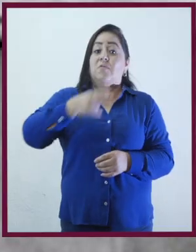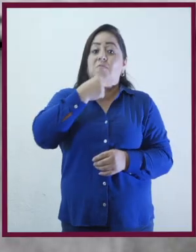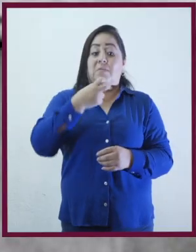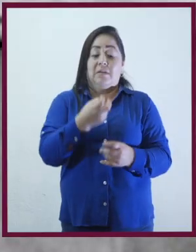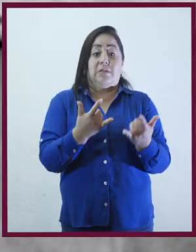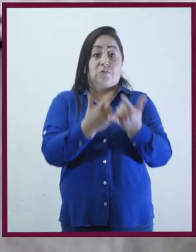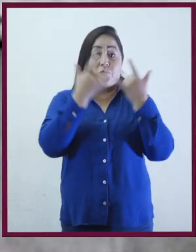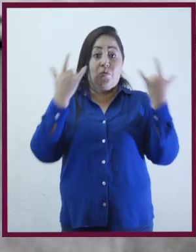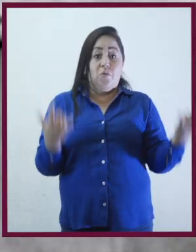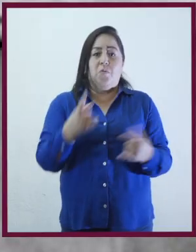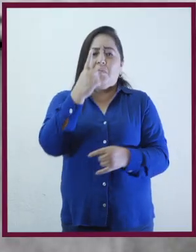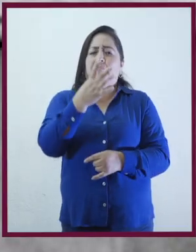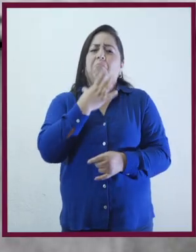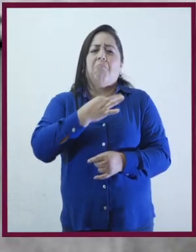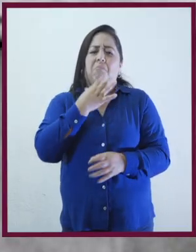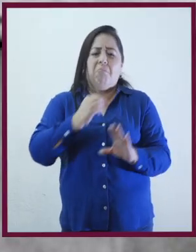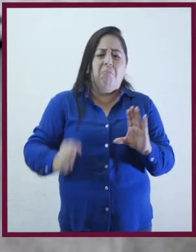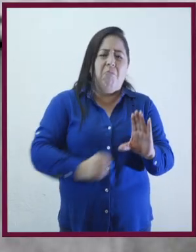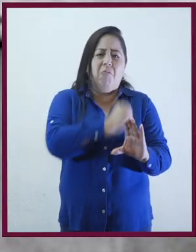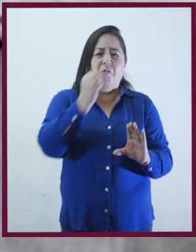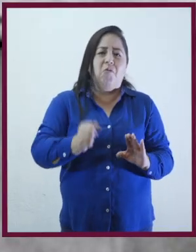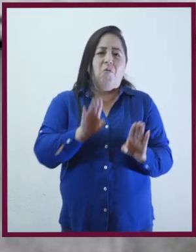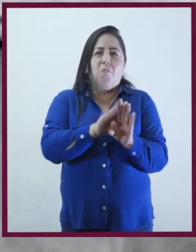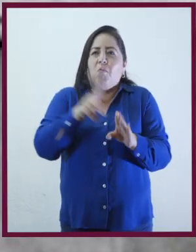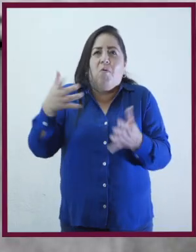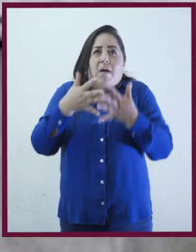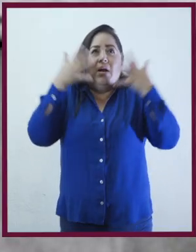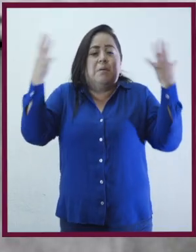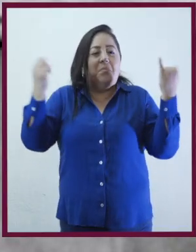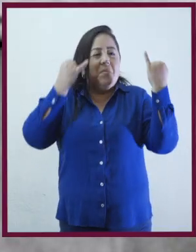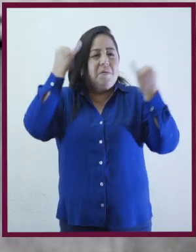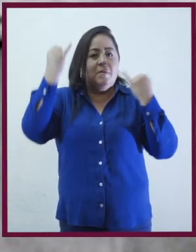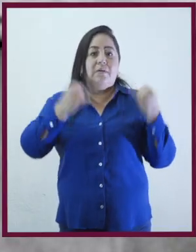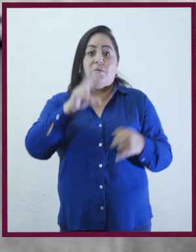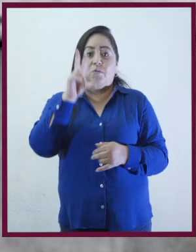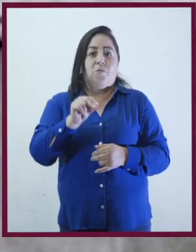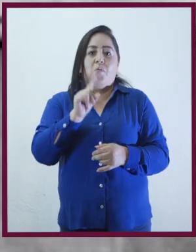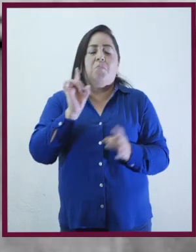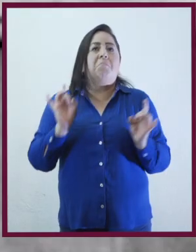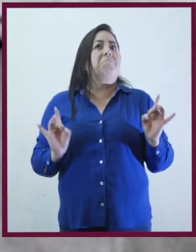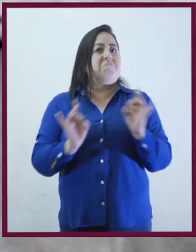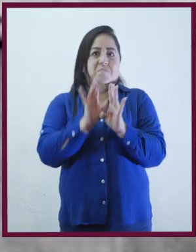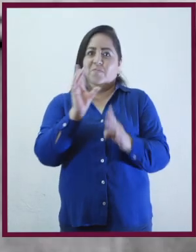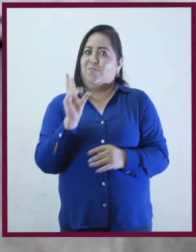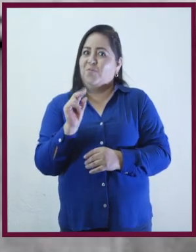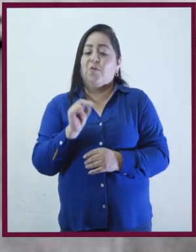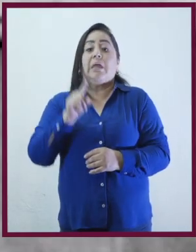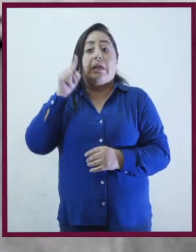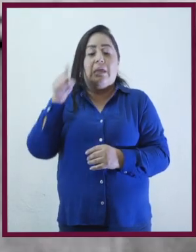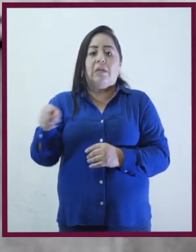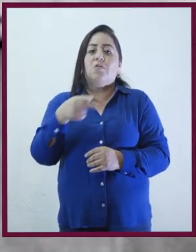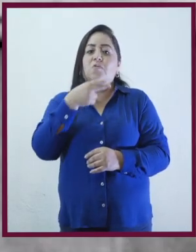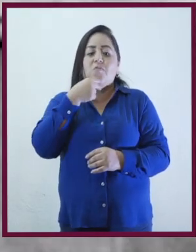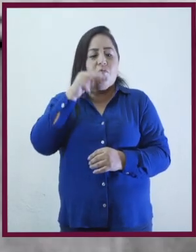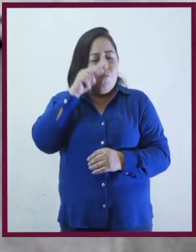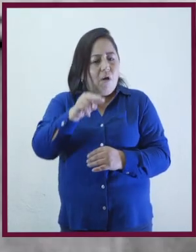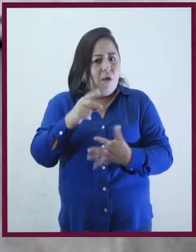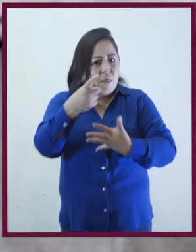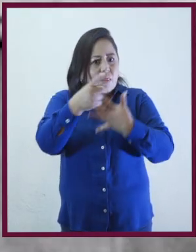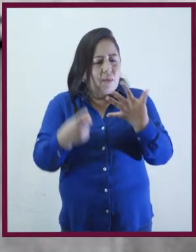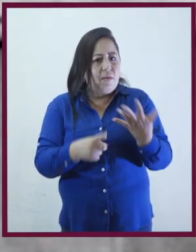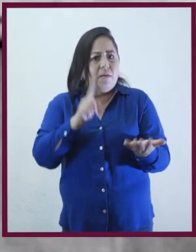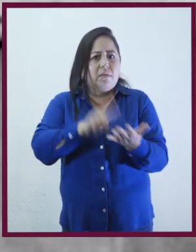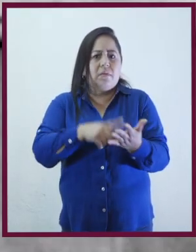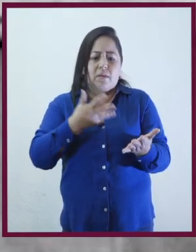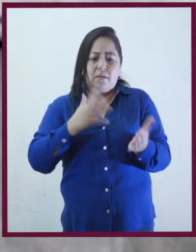en la historia de un simple molinero con una gran imaginación no es una casualidad. Él se fija en los detalles que